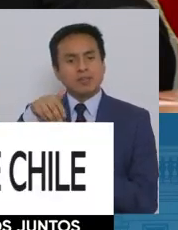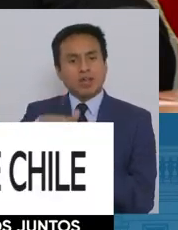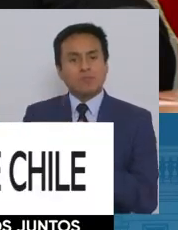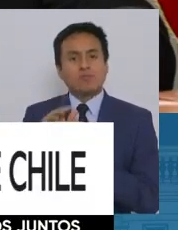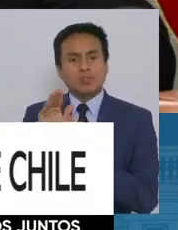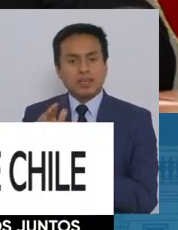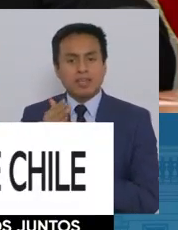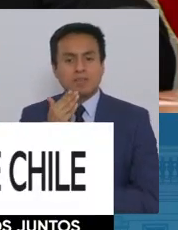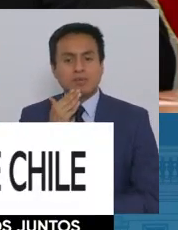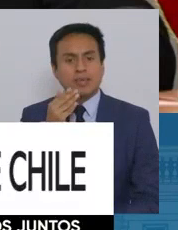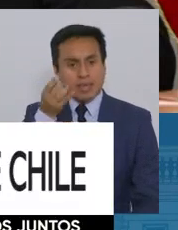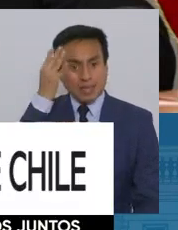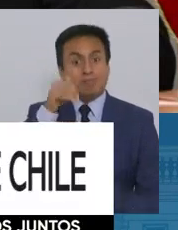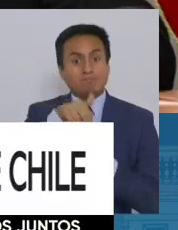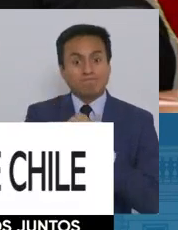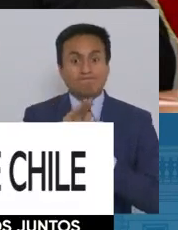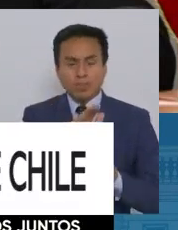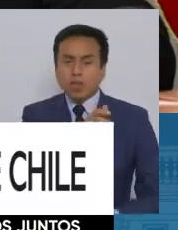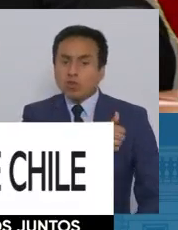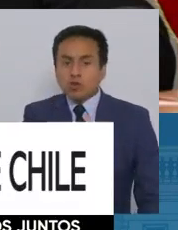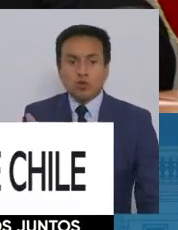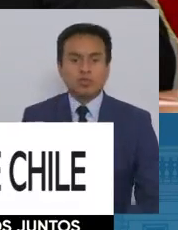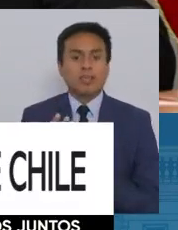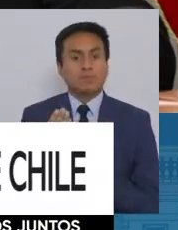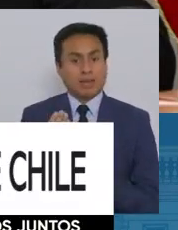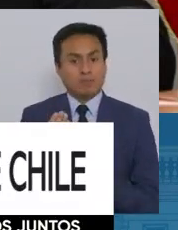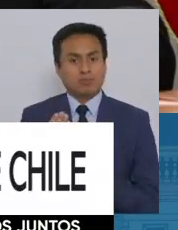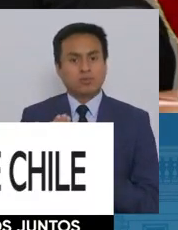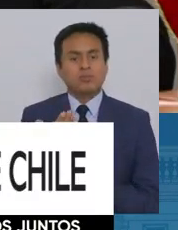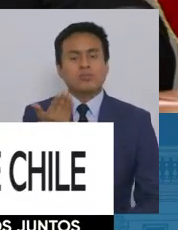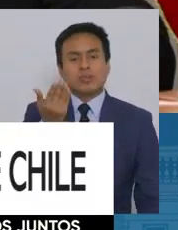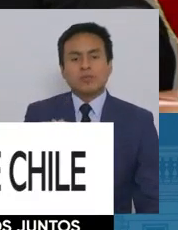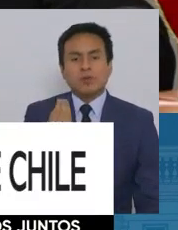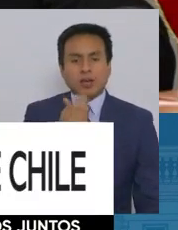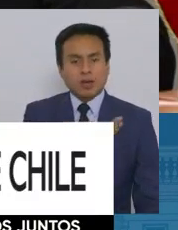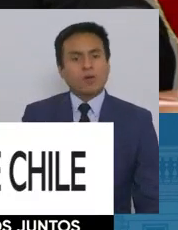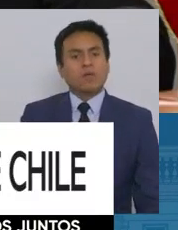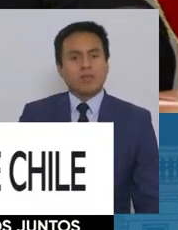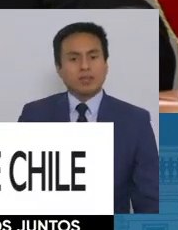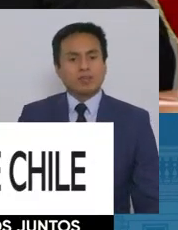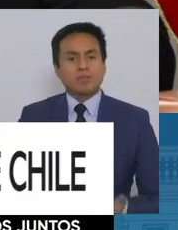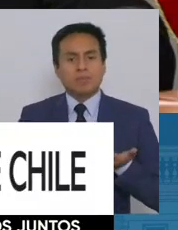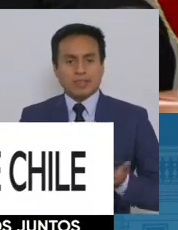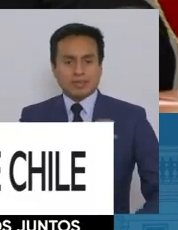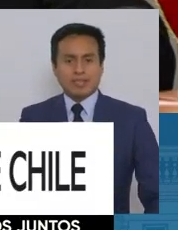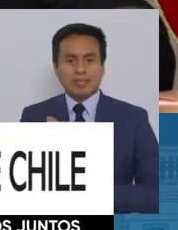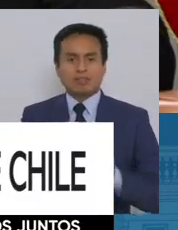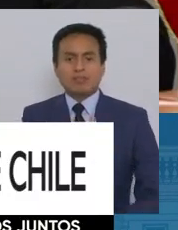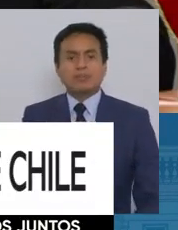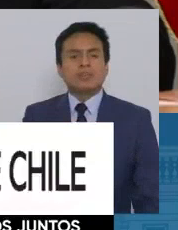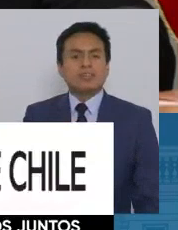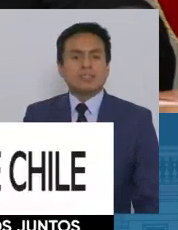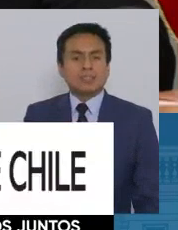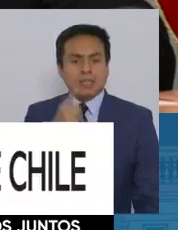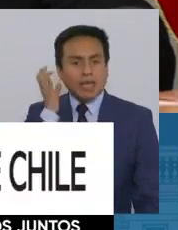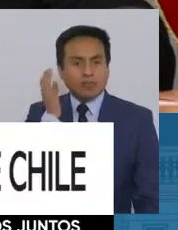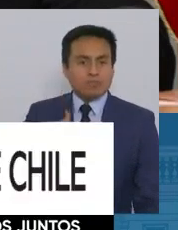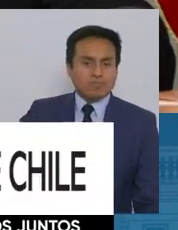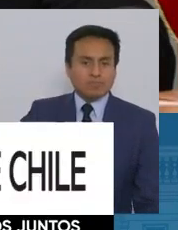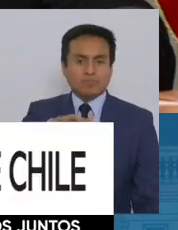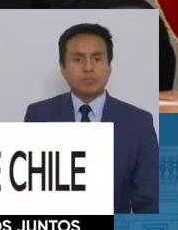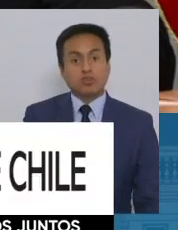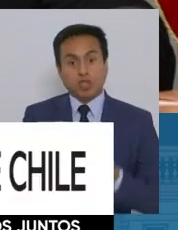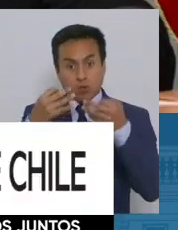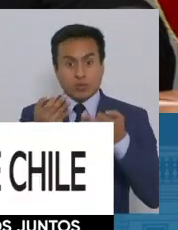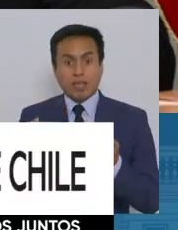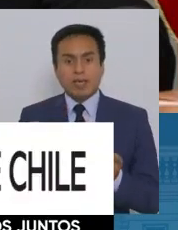por usted, los que votaron por José Antonio Kast, todos esperamos que tenga un muy buen gobierno para Chile y para los chilenos. Yo estoy seguro que usted